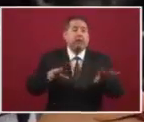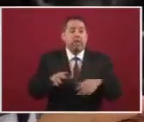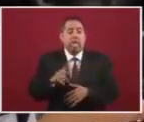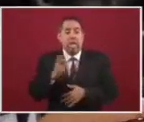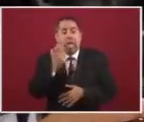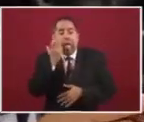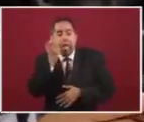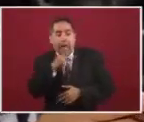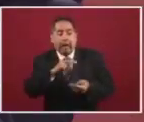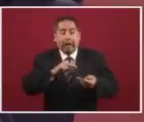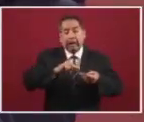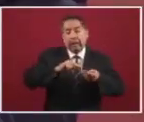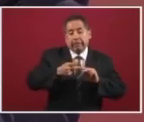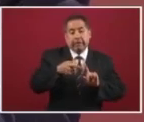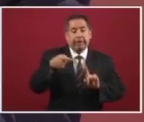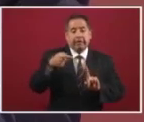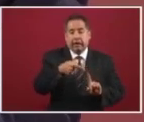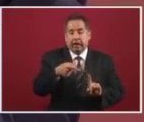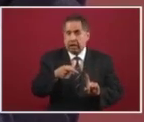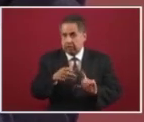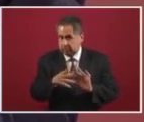salir como este, voy a.